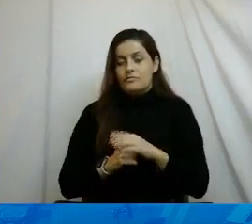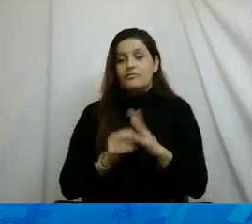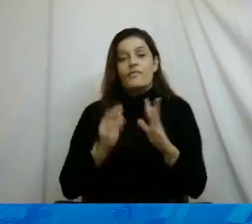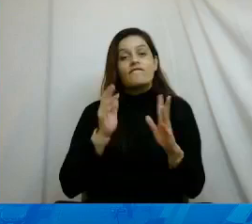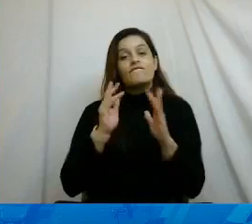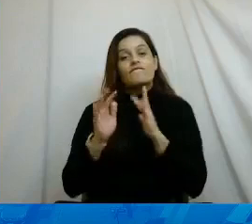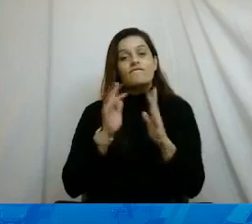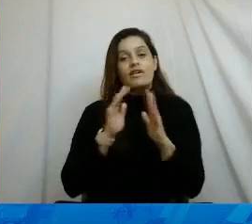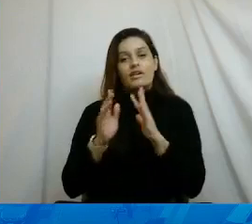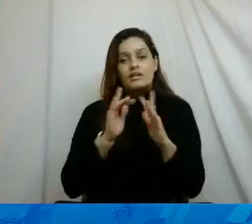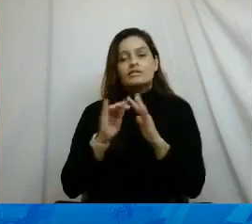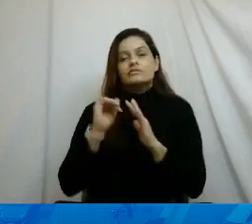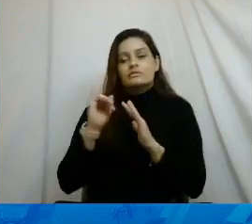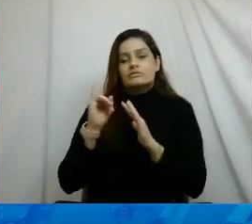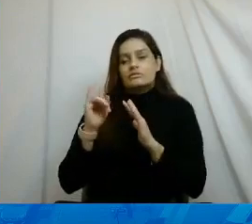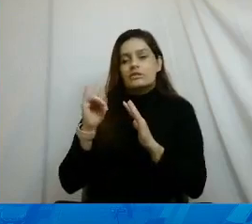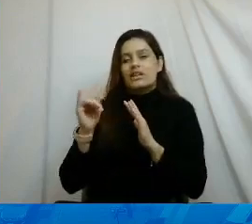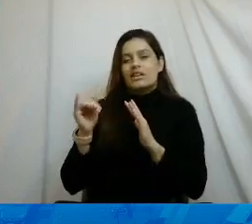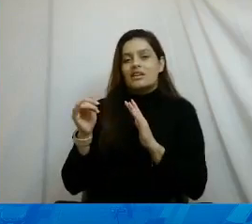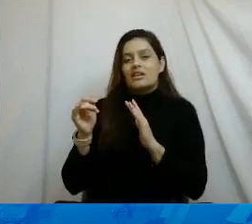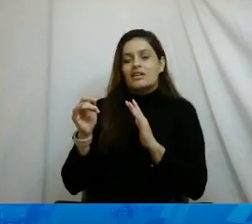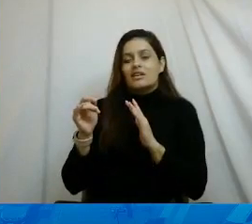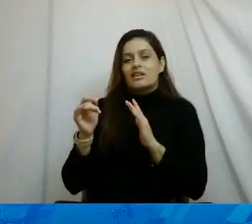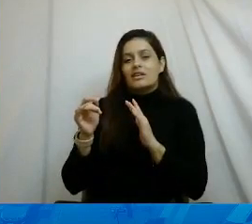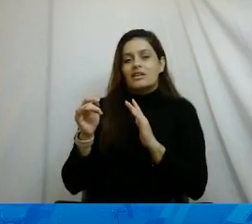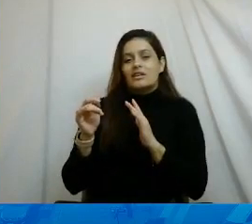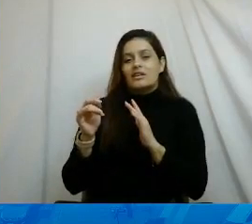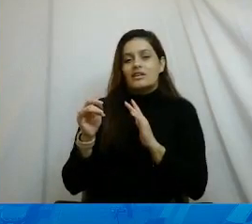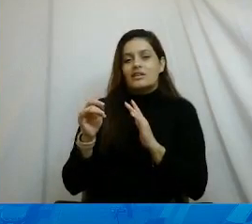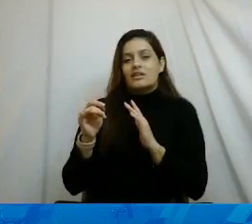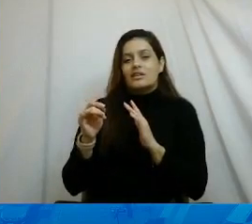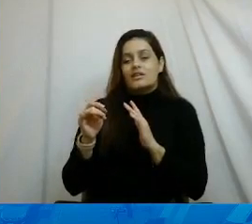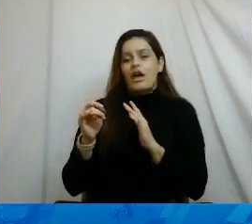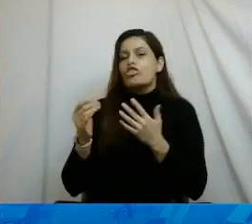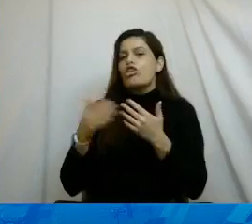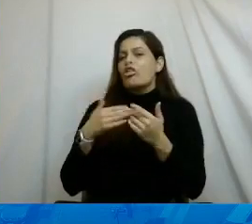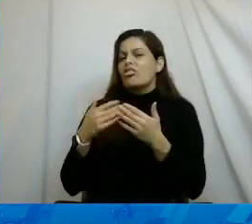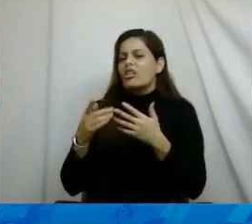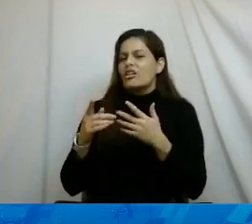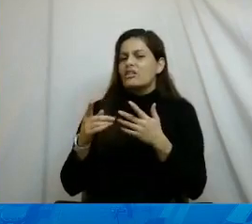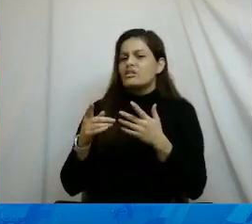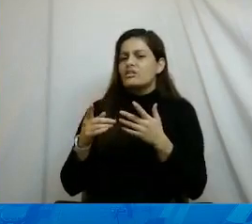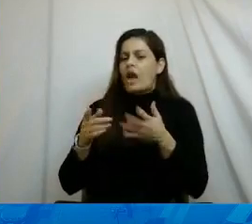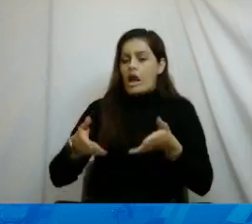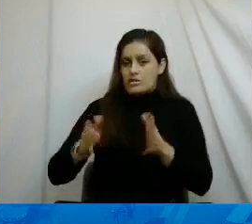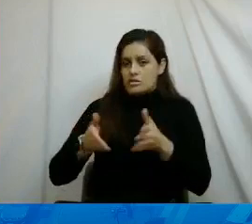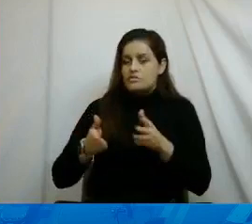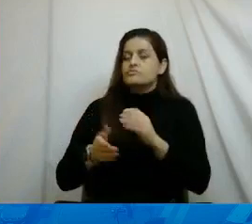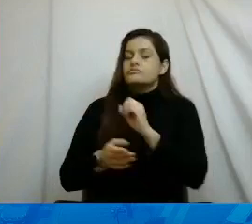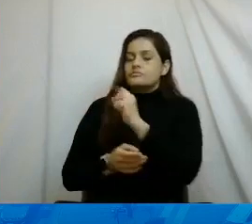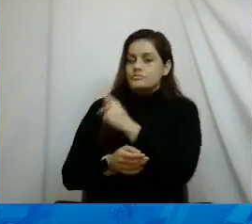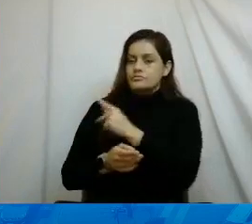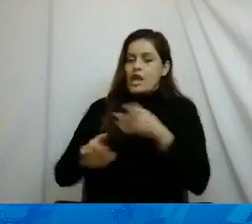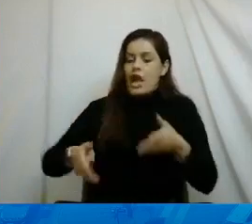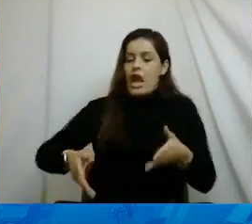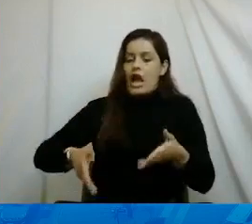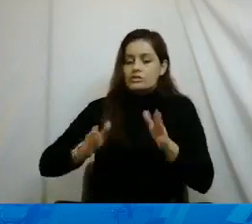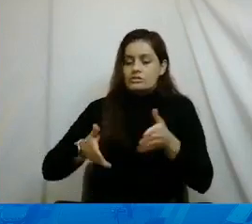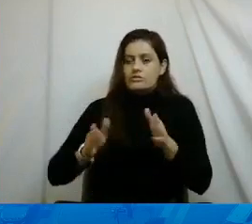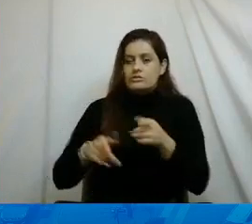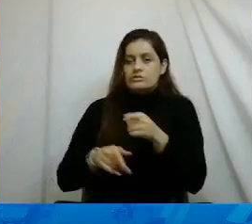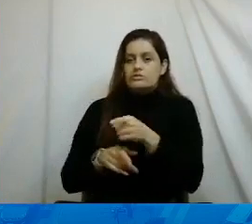en la almacena Amapola, ¿esto es el levantamiento del pavimento en la calle o en la vereda? Es en la calle. La calle.